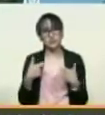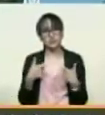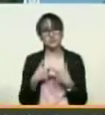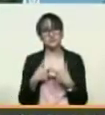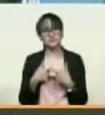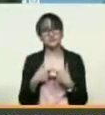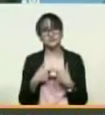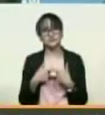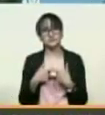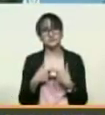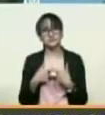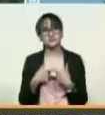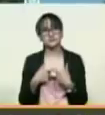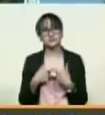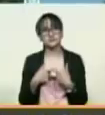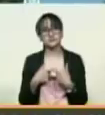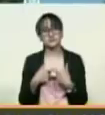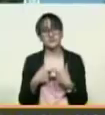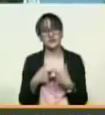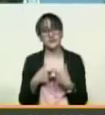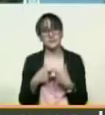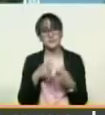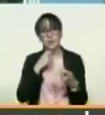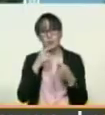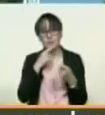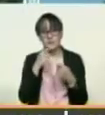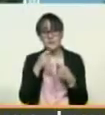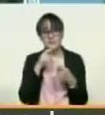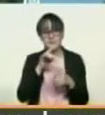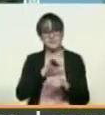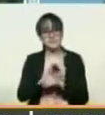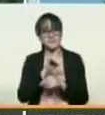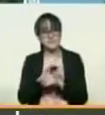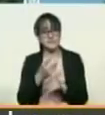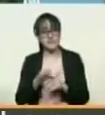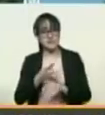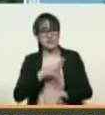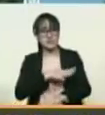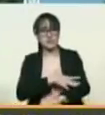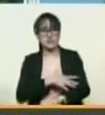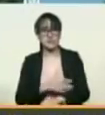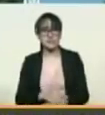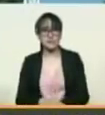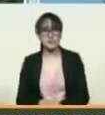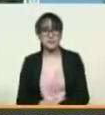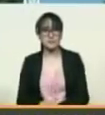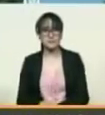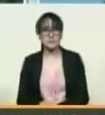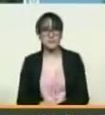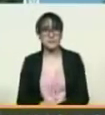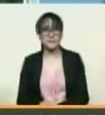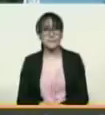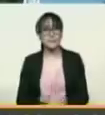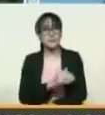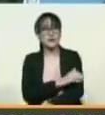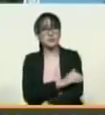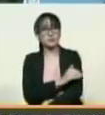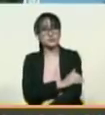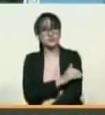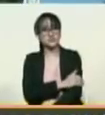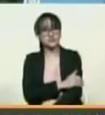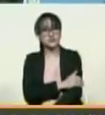o maximizada más bien por los medios de comunicación, donde la oposición